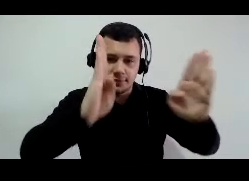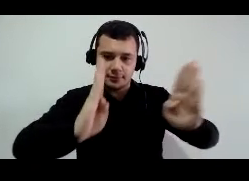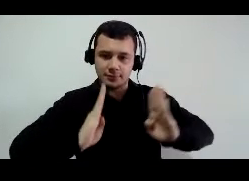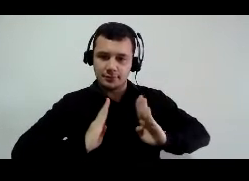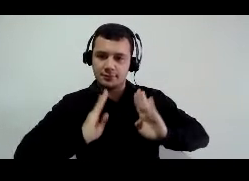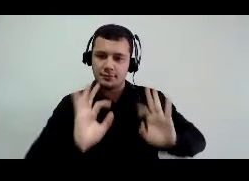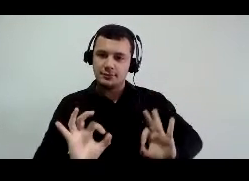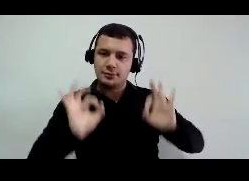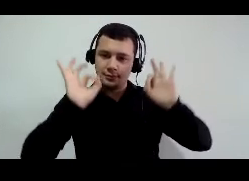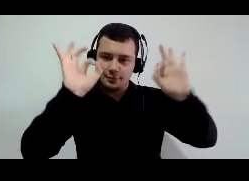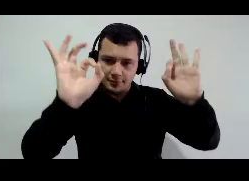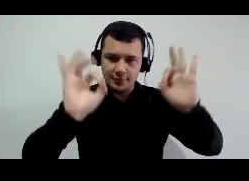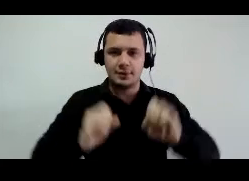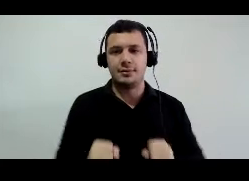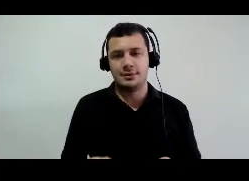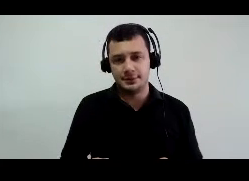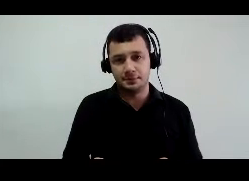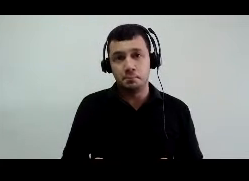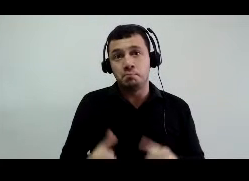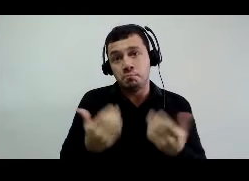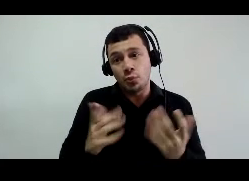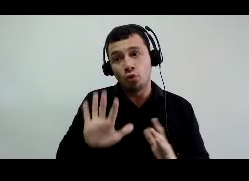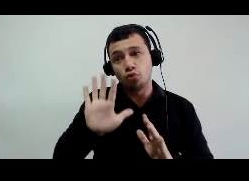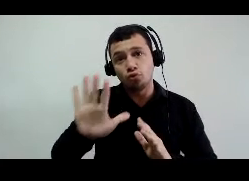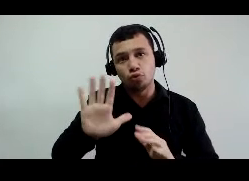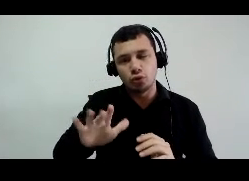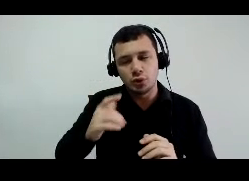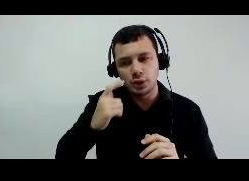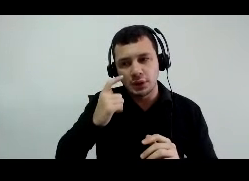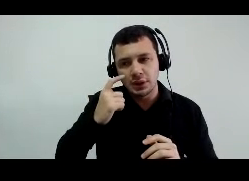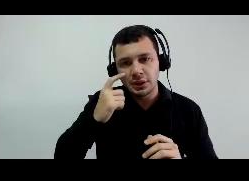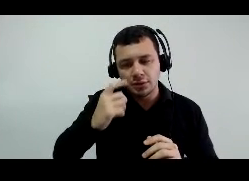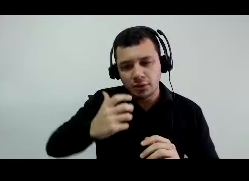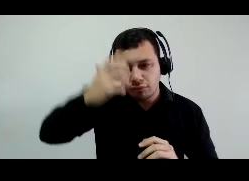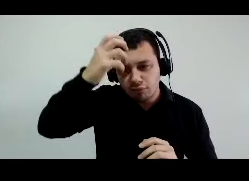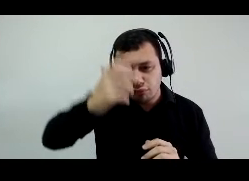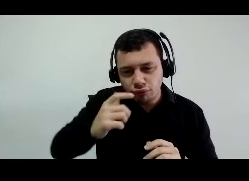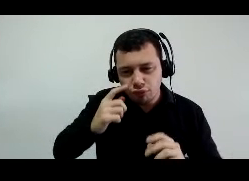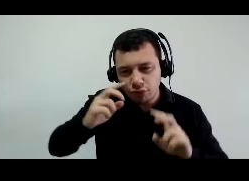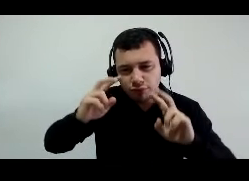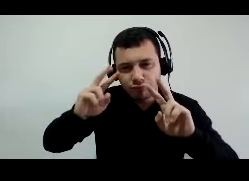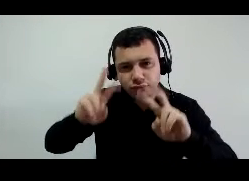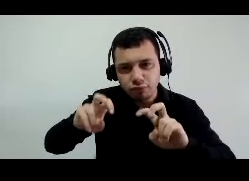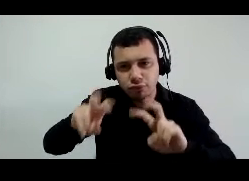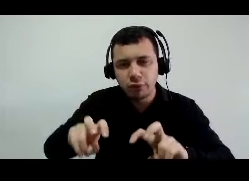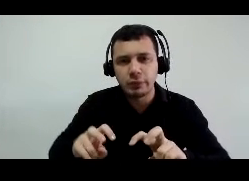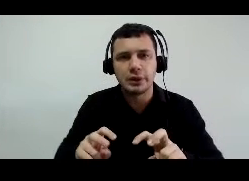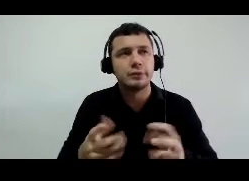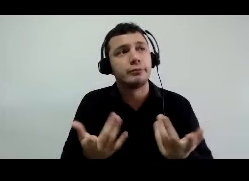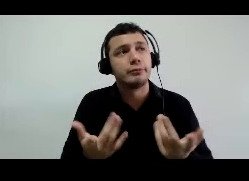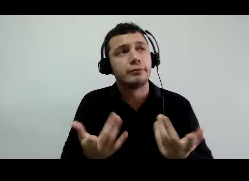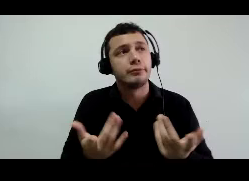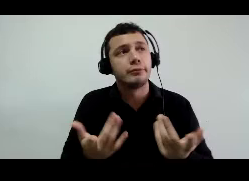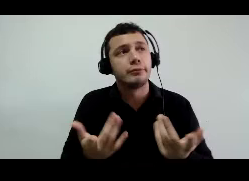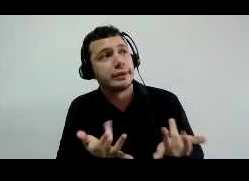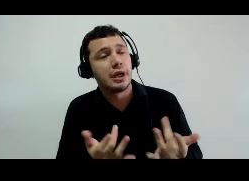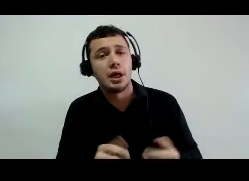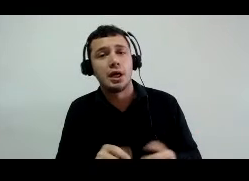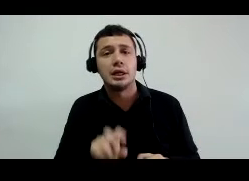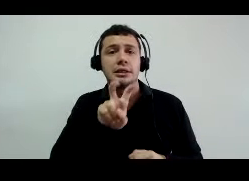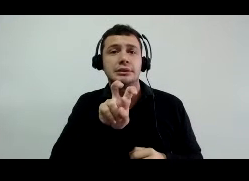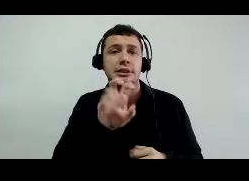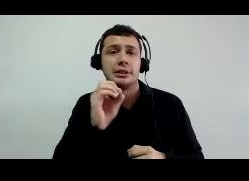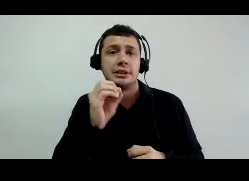diagnósticos que están teniendo y no estén esperando 60 días, 70 días para una cita y